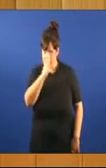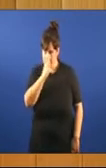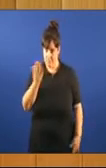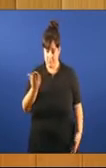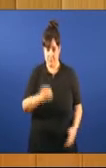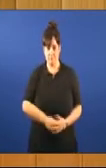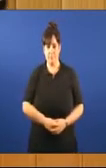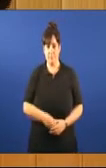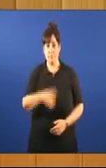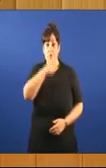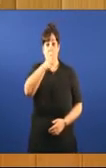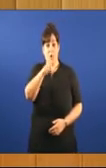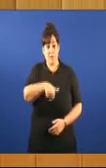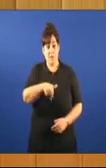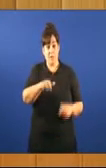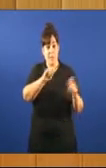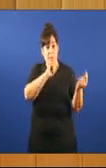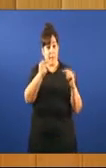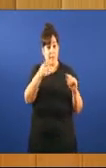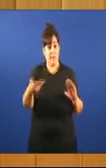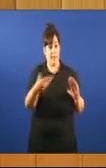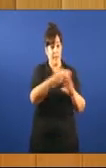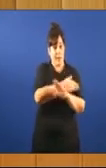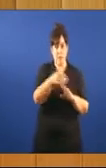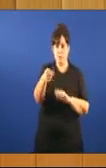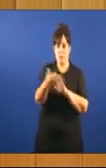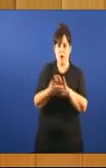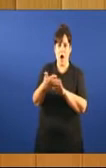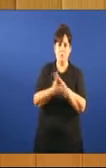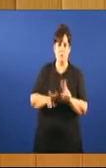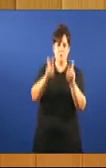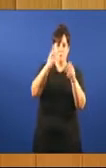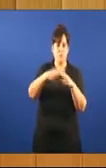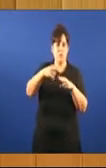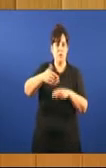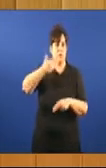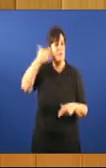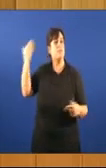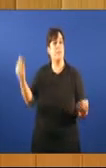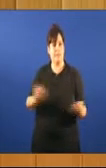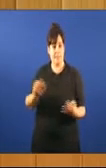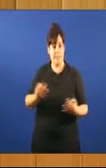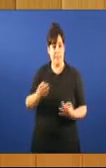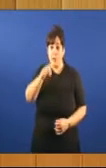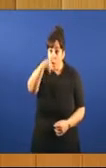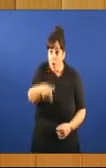debate, colocou o titular de que hai que dignificar a política. Mesmo hoxe falou